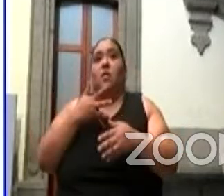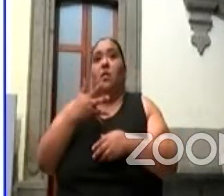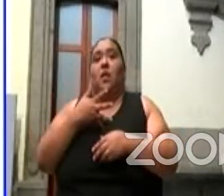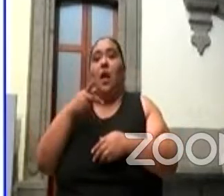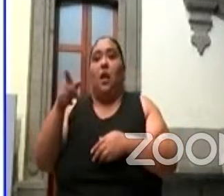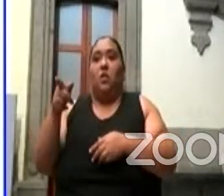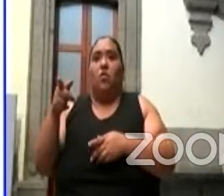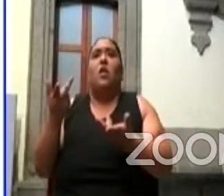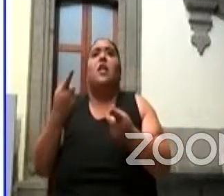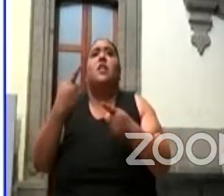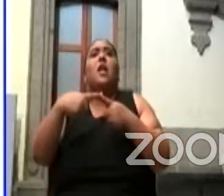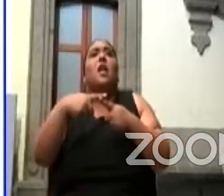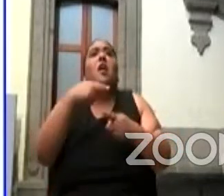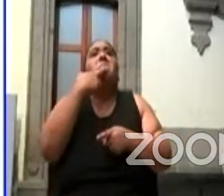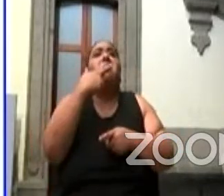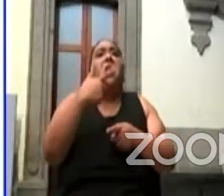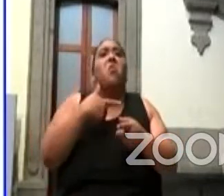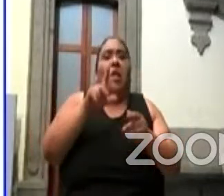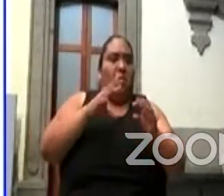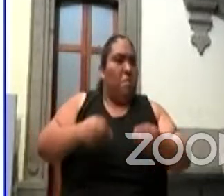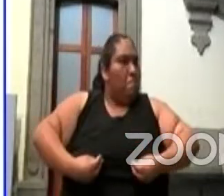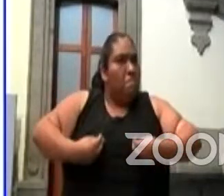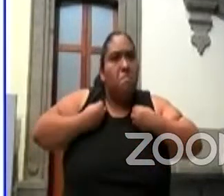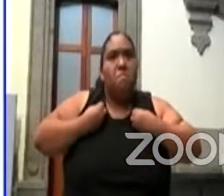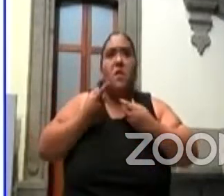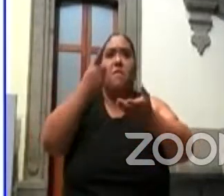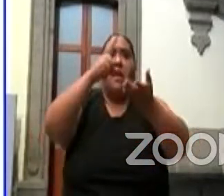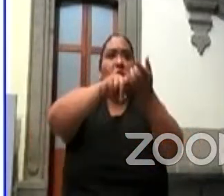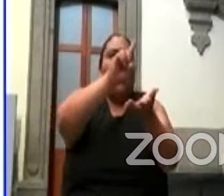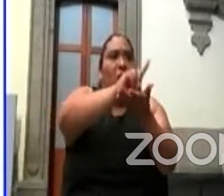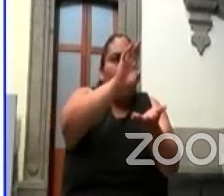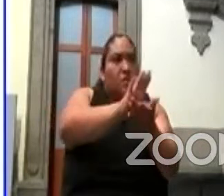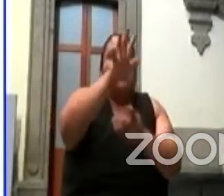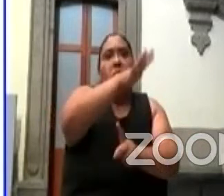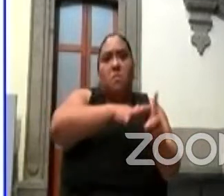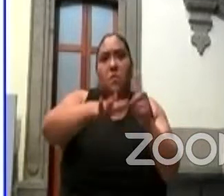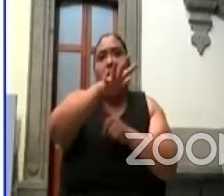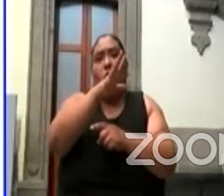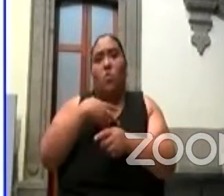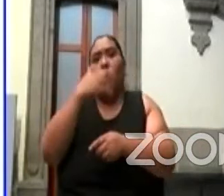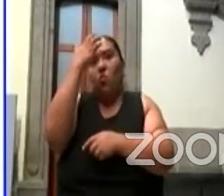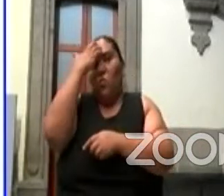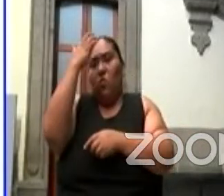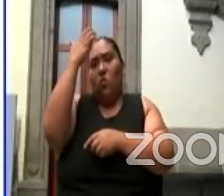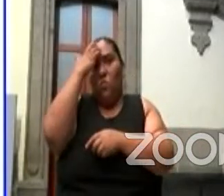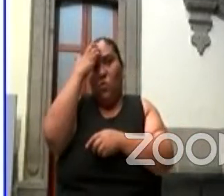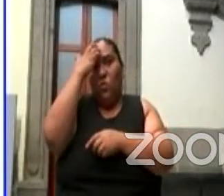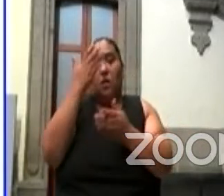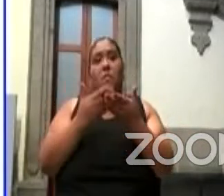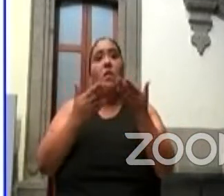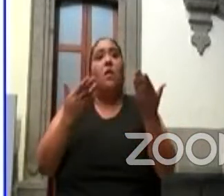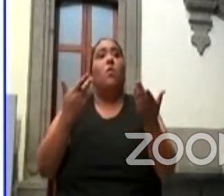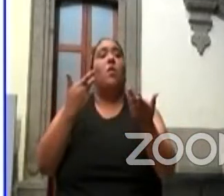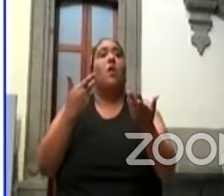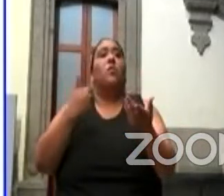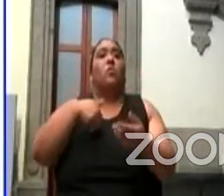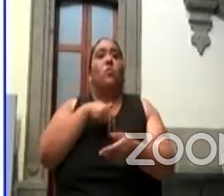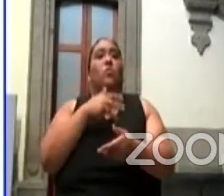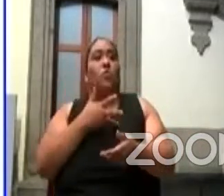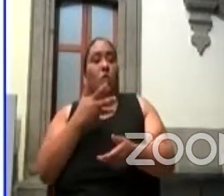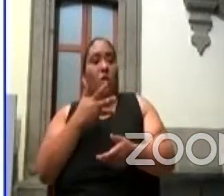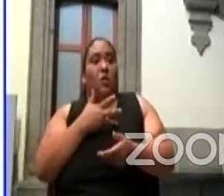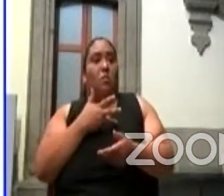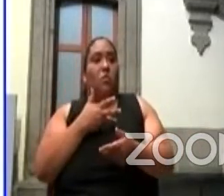una persona que vive la discapacidad propia, pues conoce, ¿no? Sin embargo, el día de hoy tenemos la indicación de nuestro